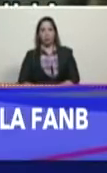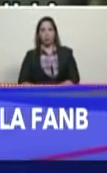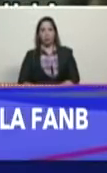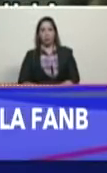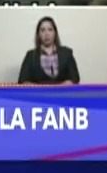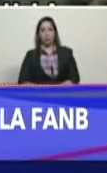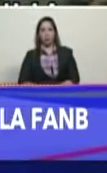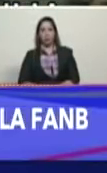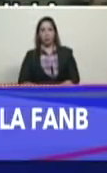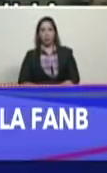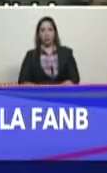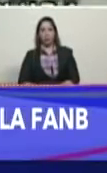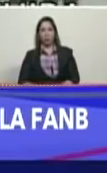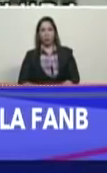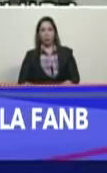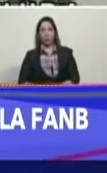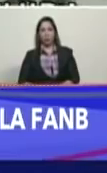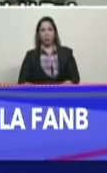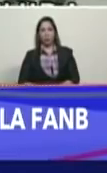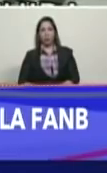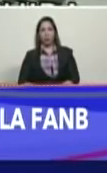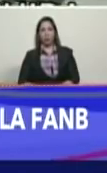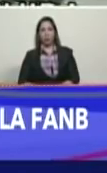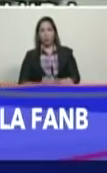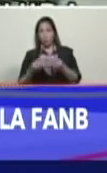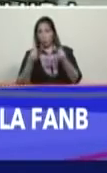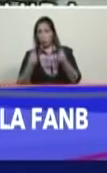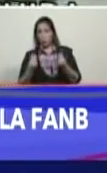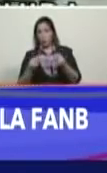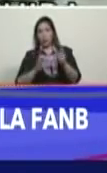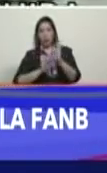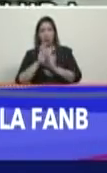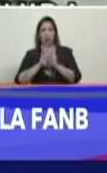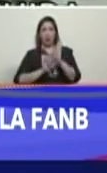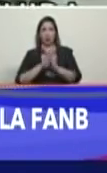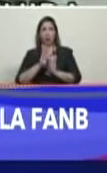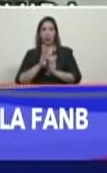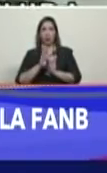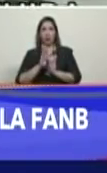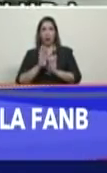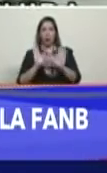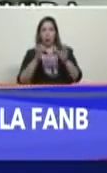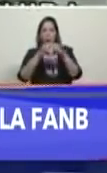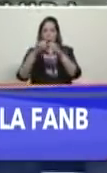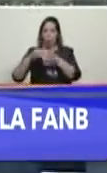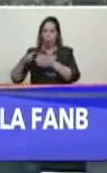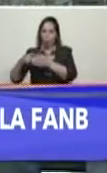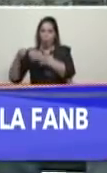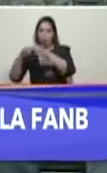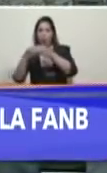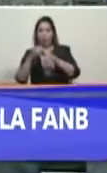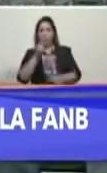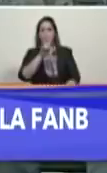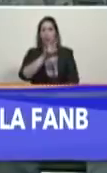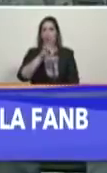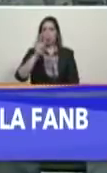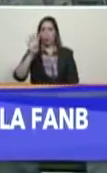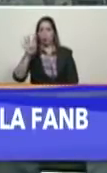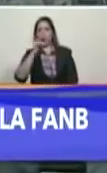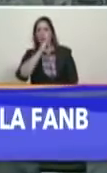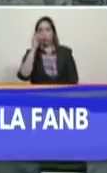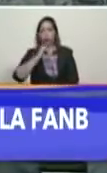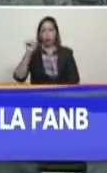Y además hemos desarrollado un comando por cada entidad federal, 24 zonas de defensa